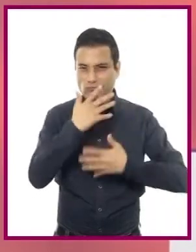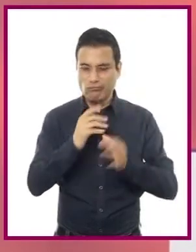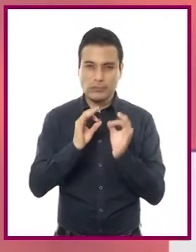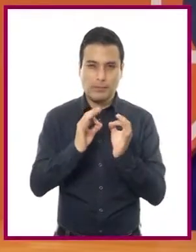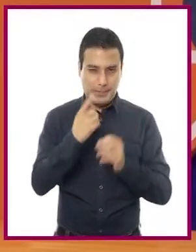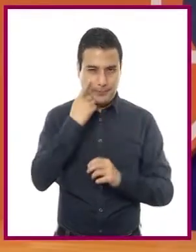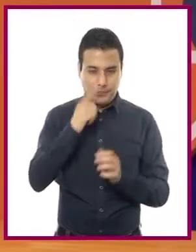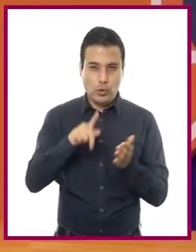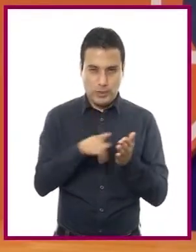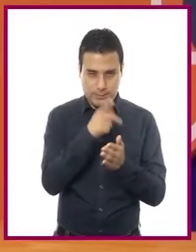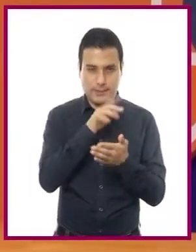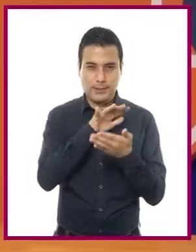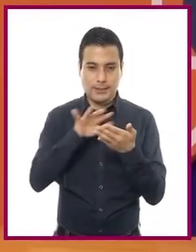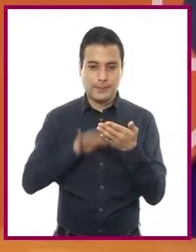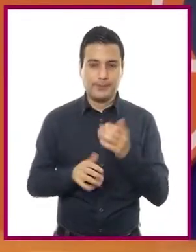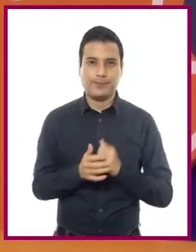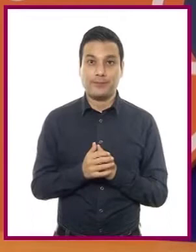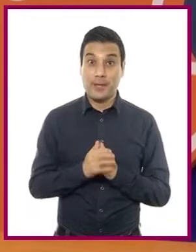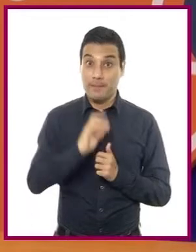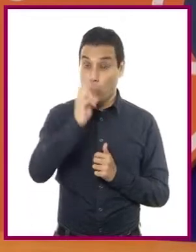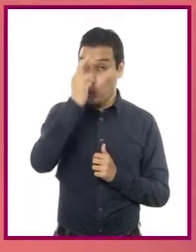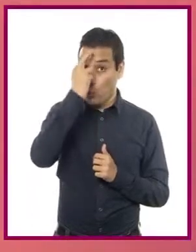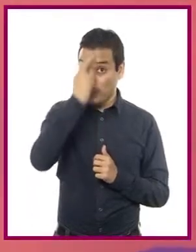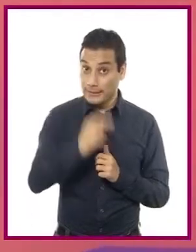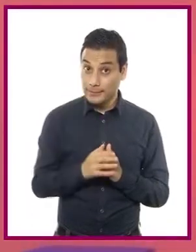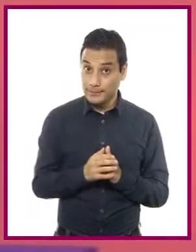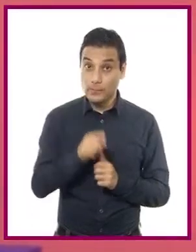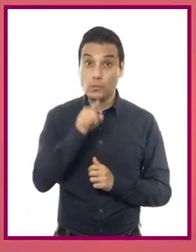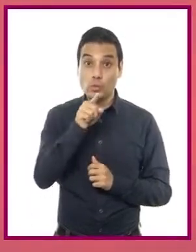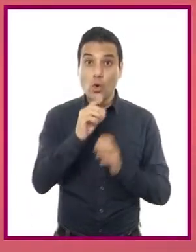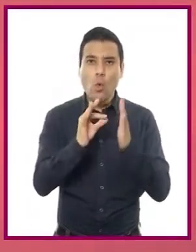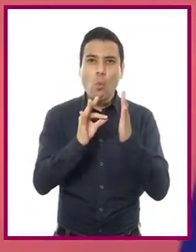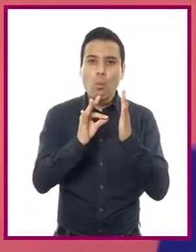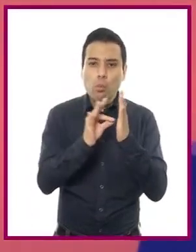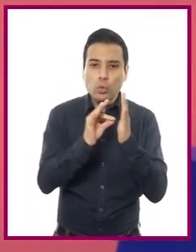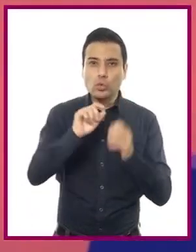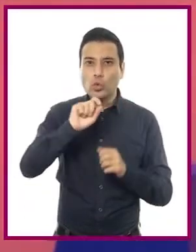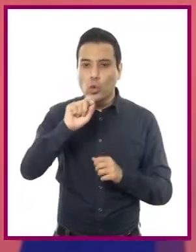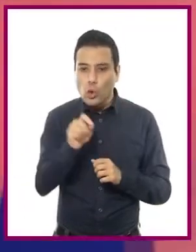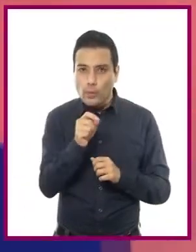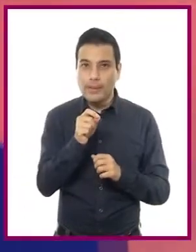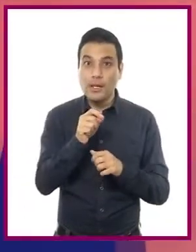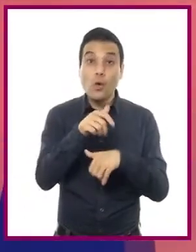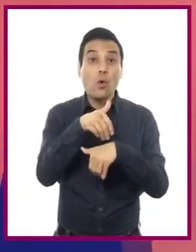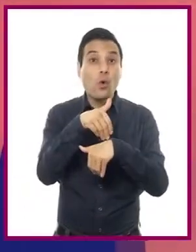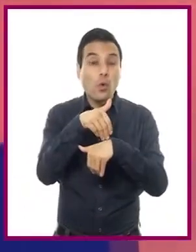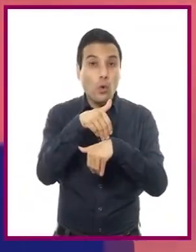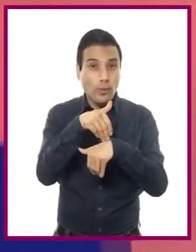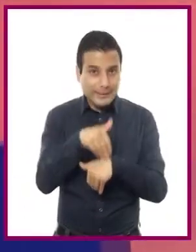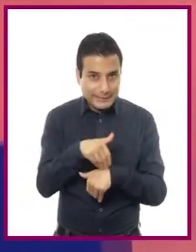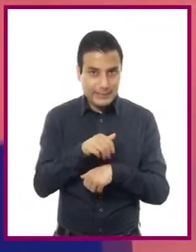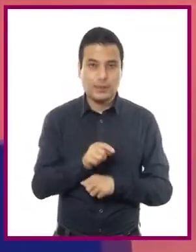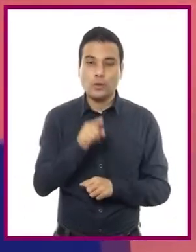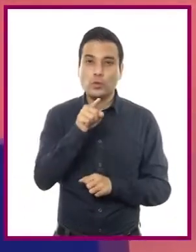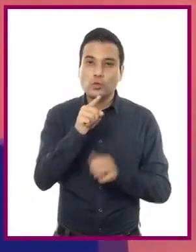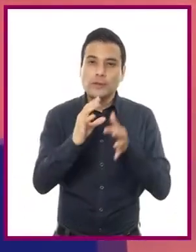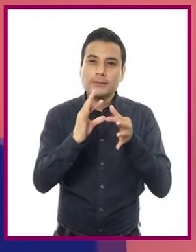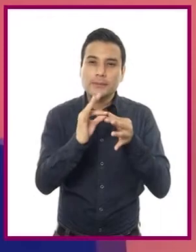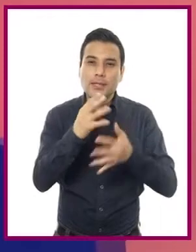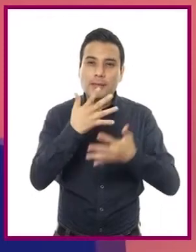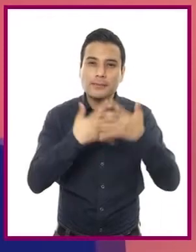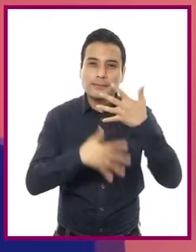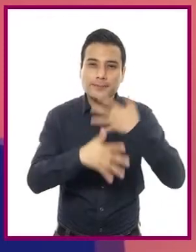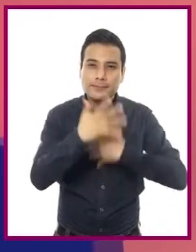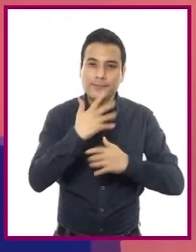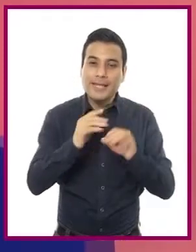si lo vuelves a leer? No olviden respetar los signos de puntuación, utilizar un tono claro y